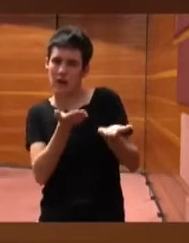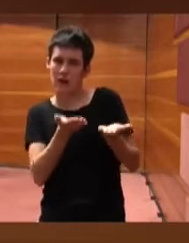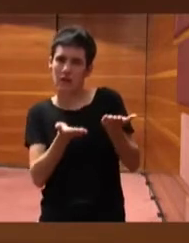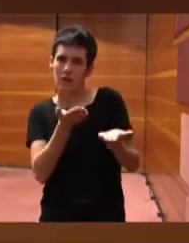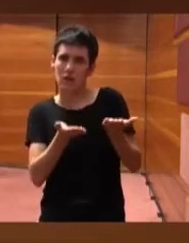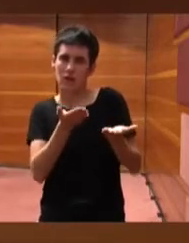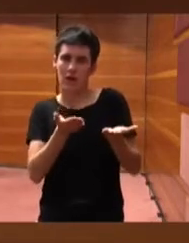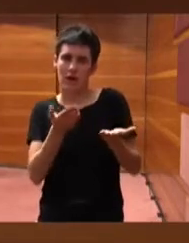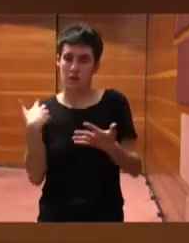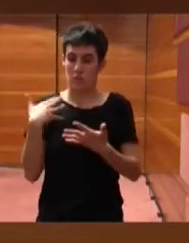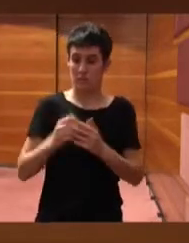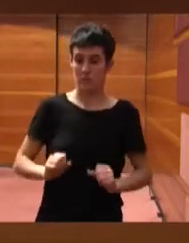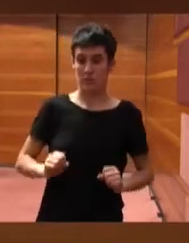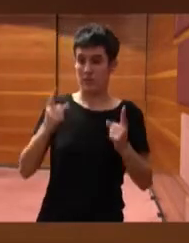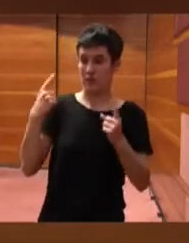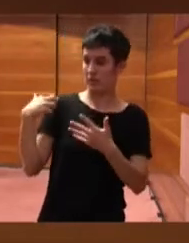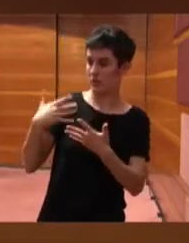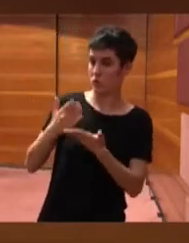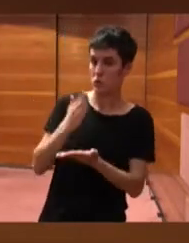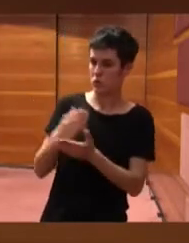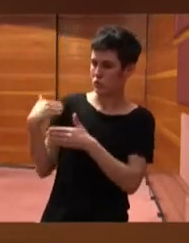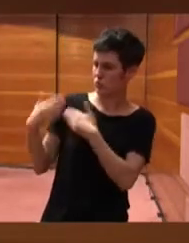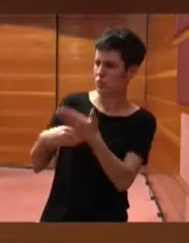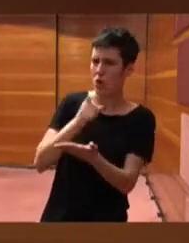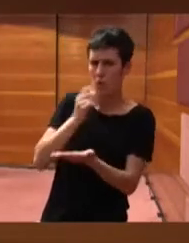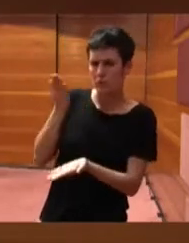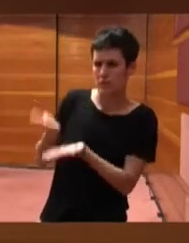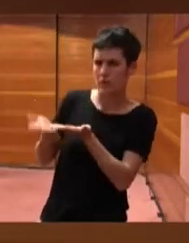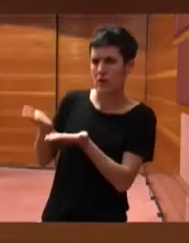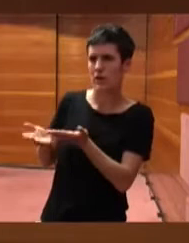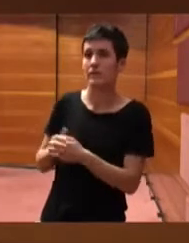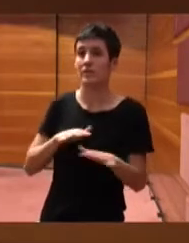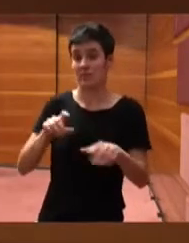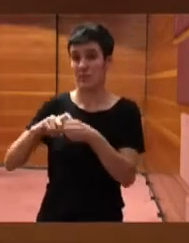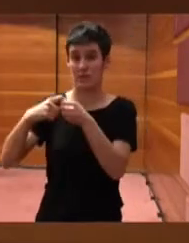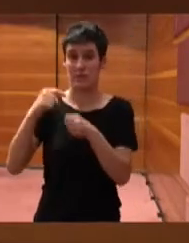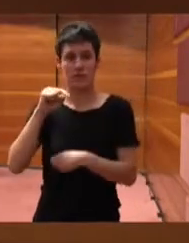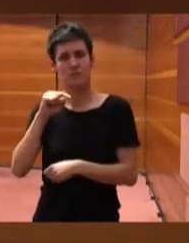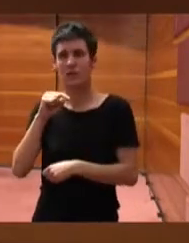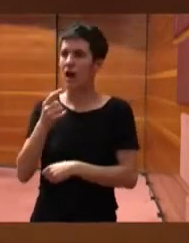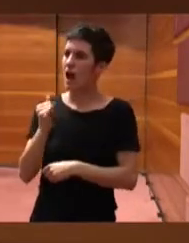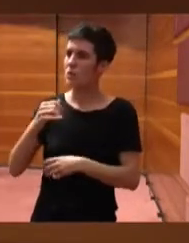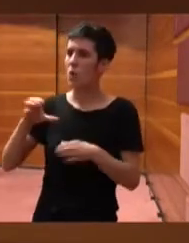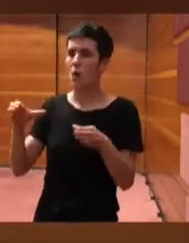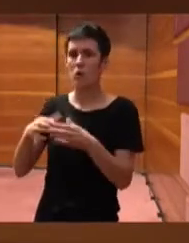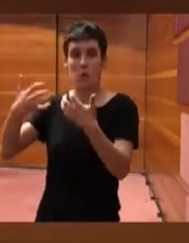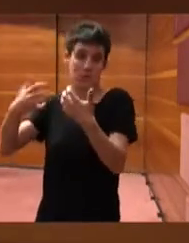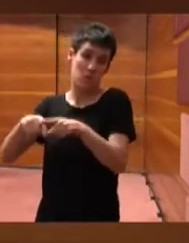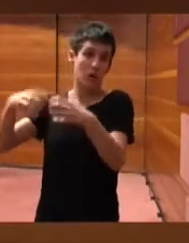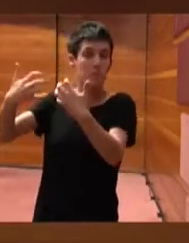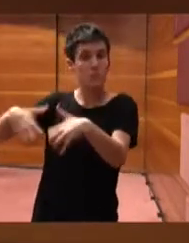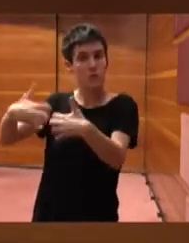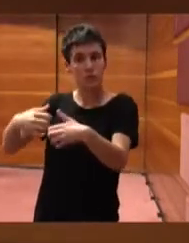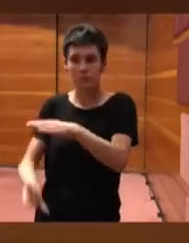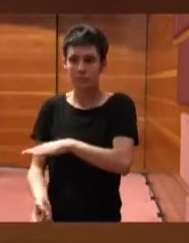el desarrollo de esta primera edición. En relación a esta dinámica participativa, tengo que señalar que hay un grupo motor que se ha